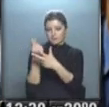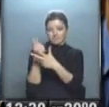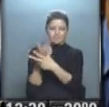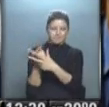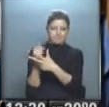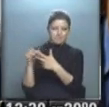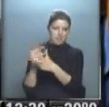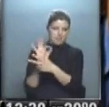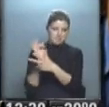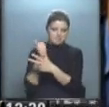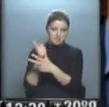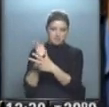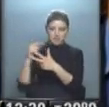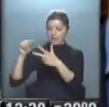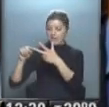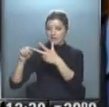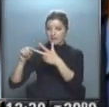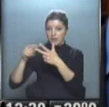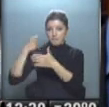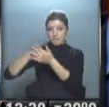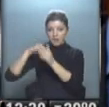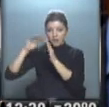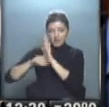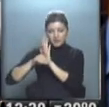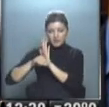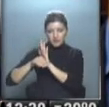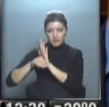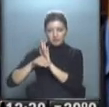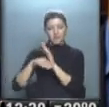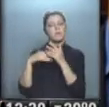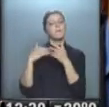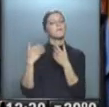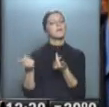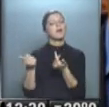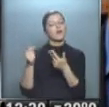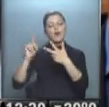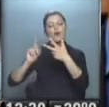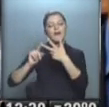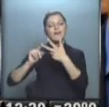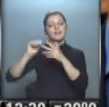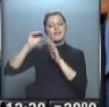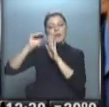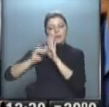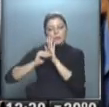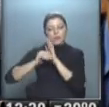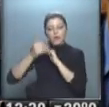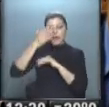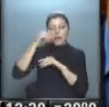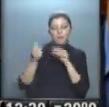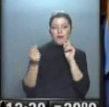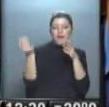el costo va a ser inferior. Pero, ¿qué garantiza que ese inferior costo se traslade al